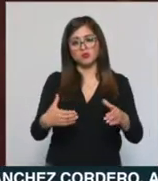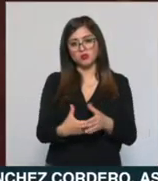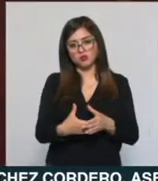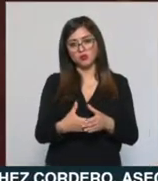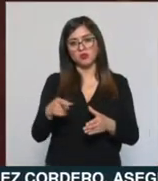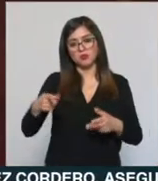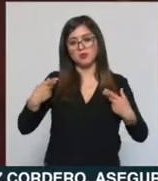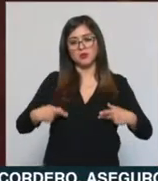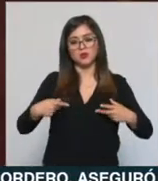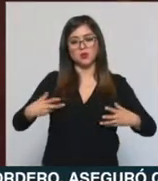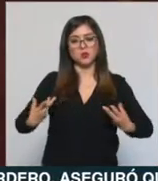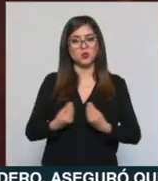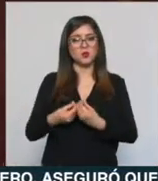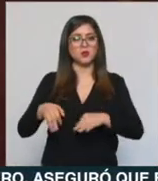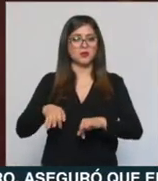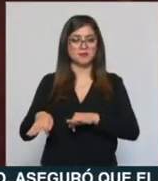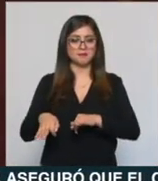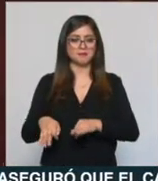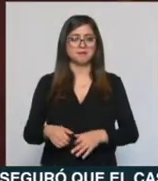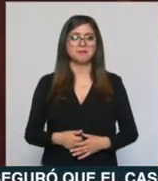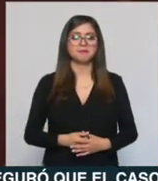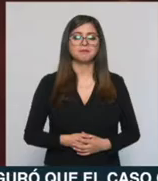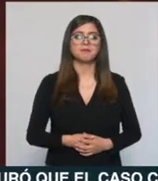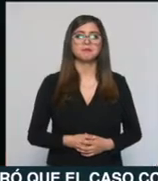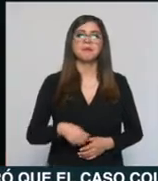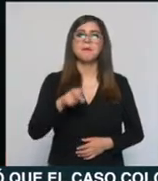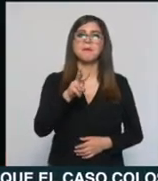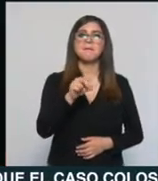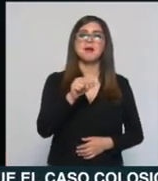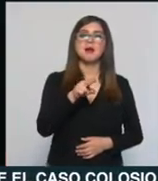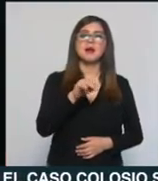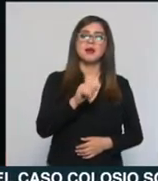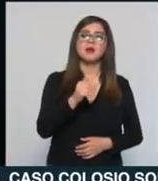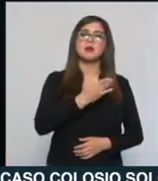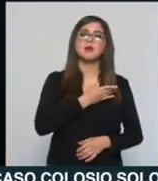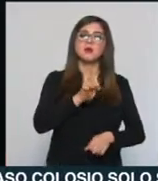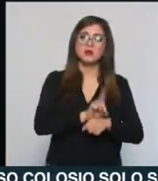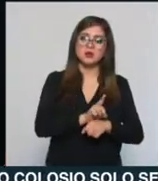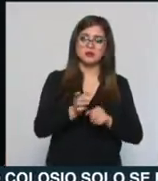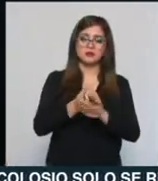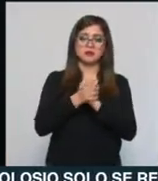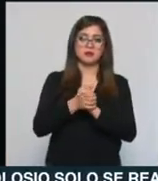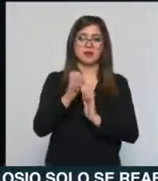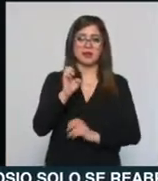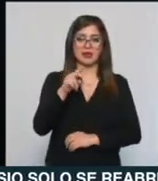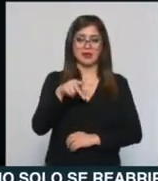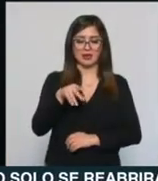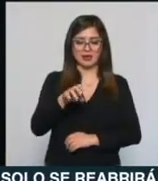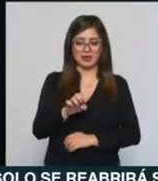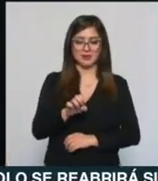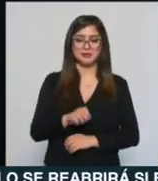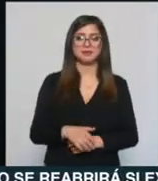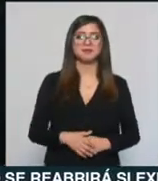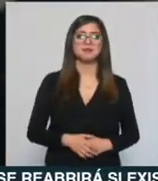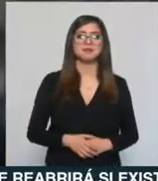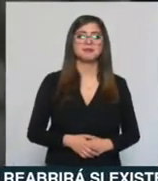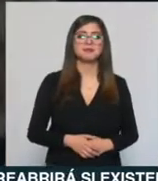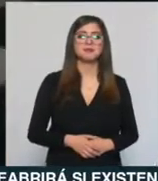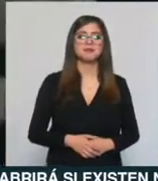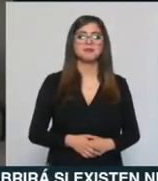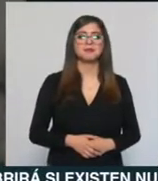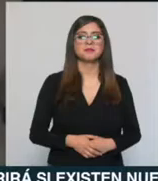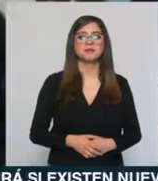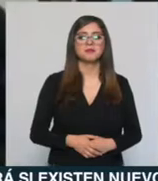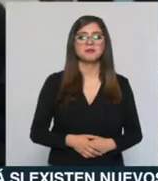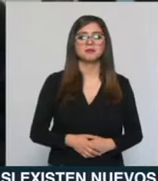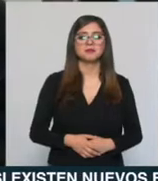nuestros colegas. Vania, muy buenos días, te saluda Enrique Alcocer. Sabemos muy bien que a través de la trinchera que